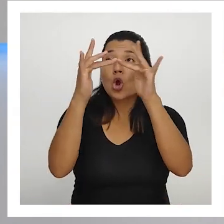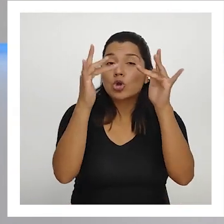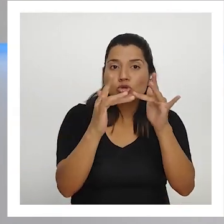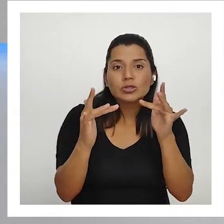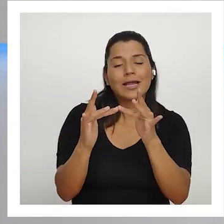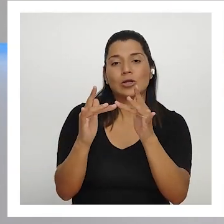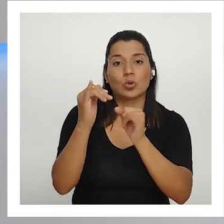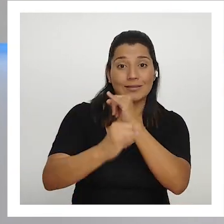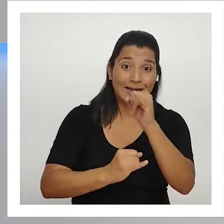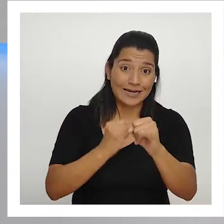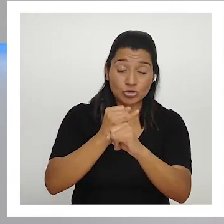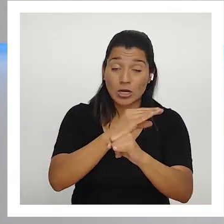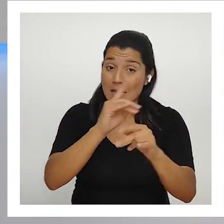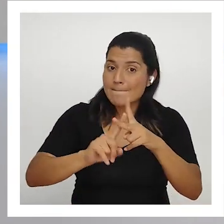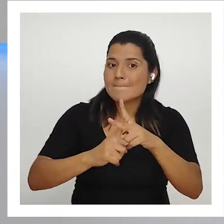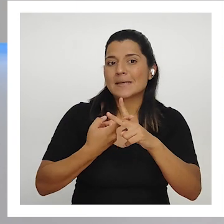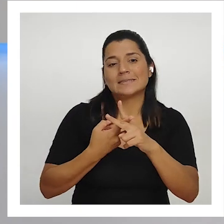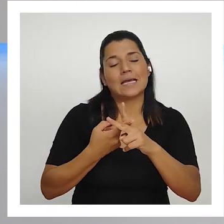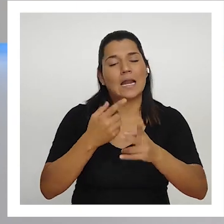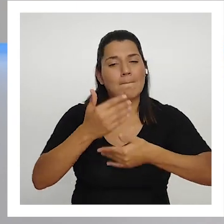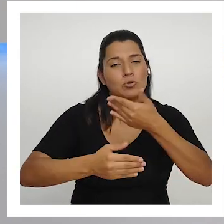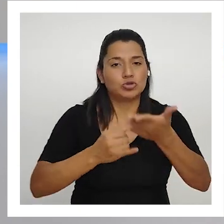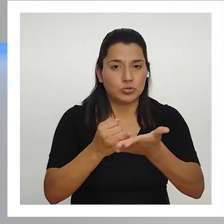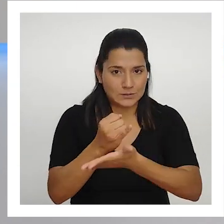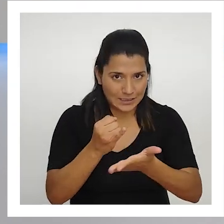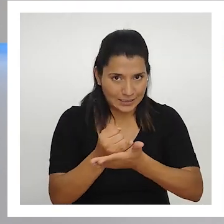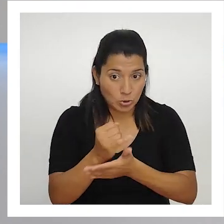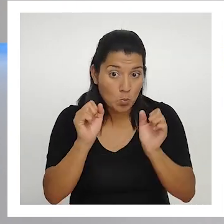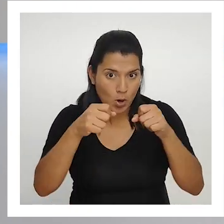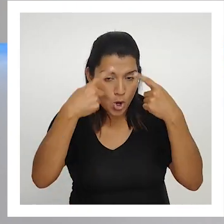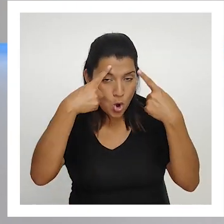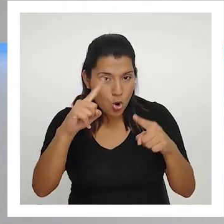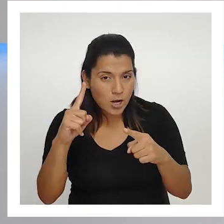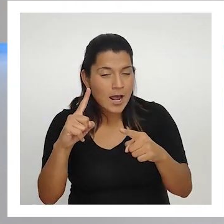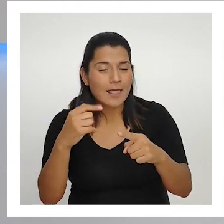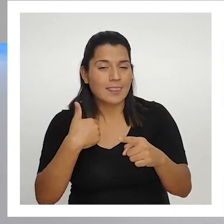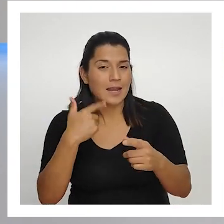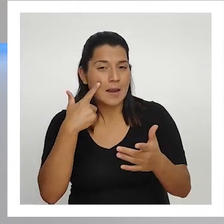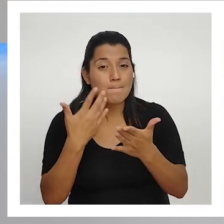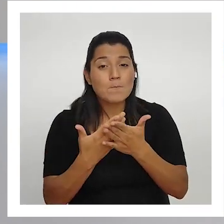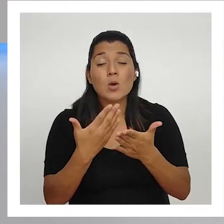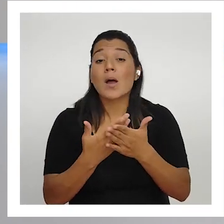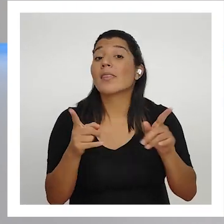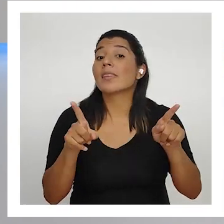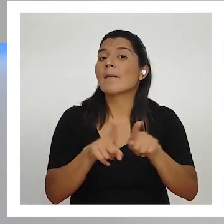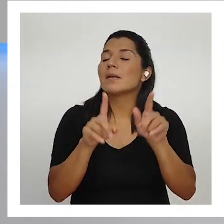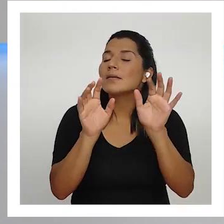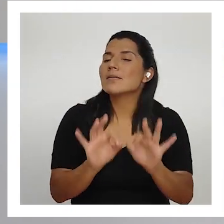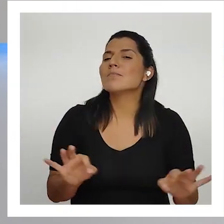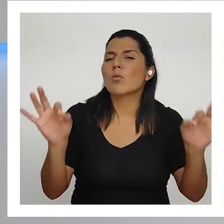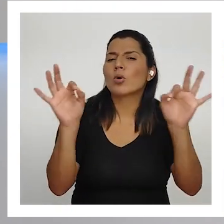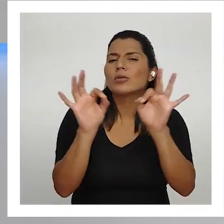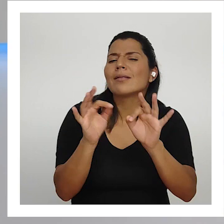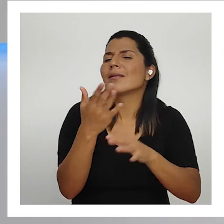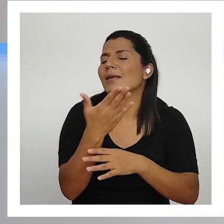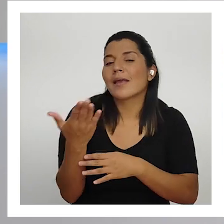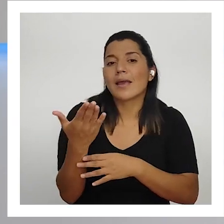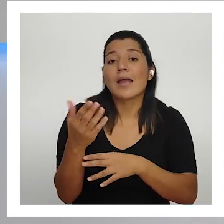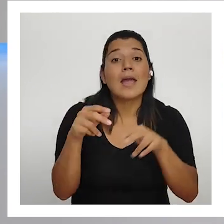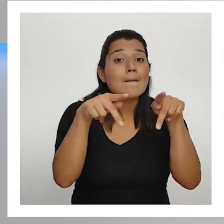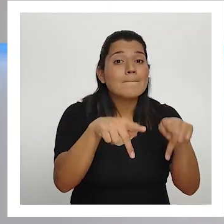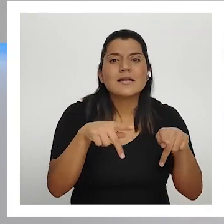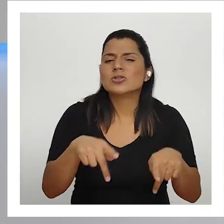que aislar inclusive también el dispositivo para que no corra riesgo de que se dañe y demás, hacer eso. Y el siguiente paso pues sería entonces entablar la